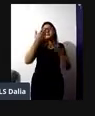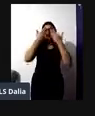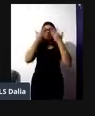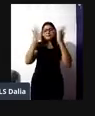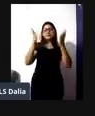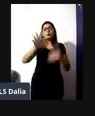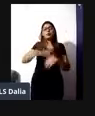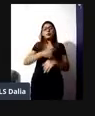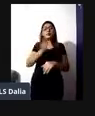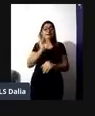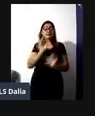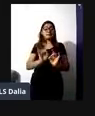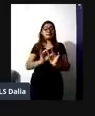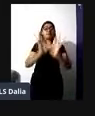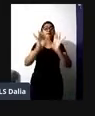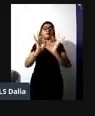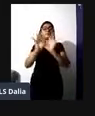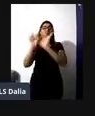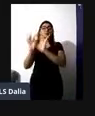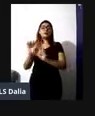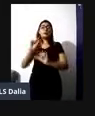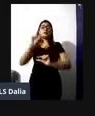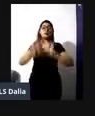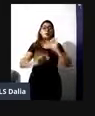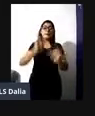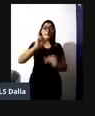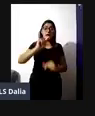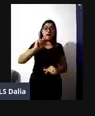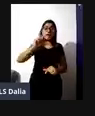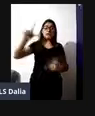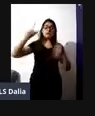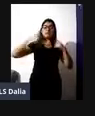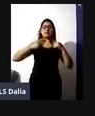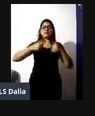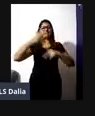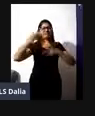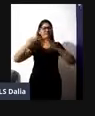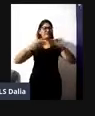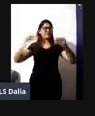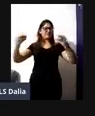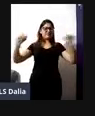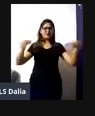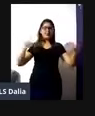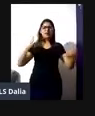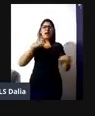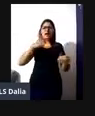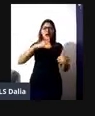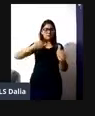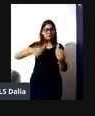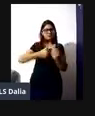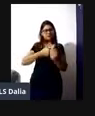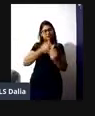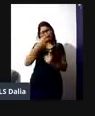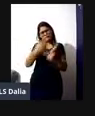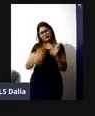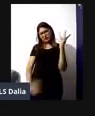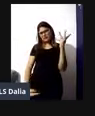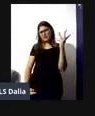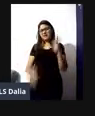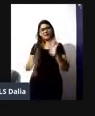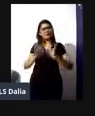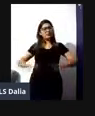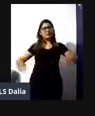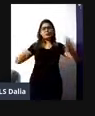en el número de contagiados cuando hay muchísimas otras cosas detrás bien, bien